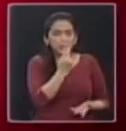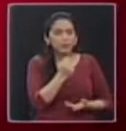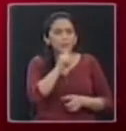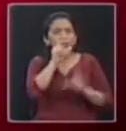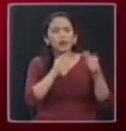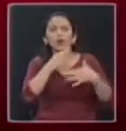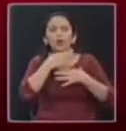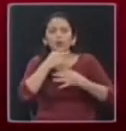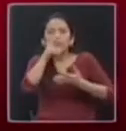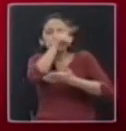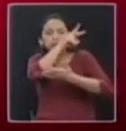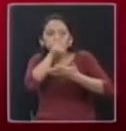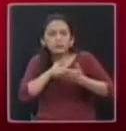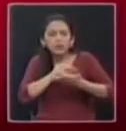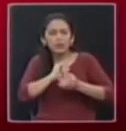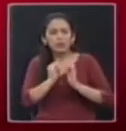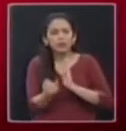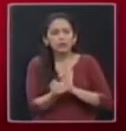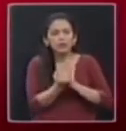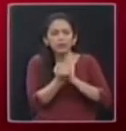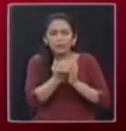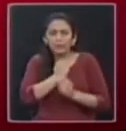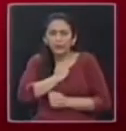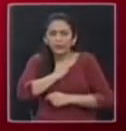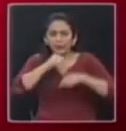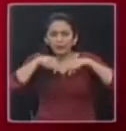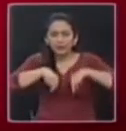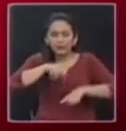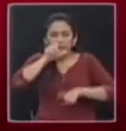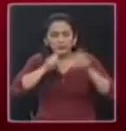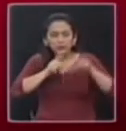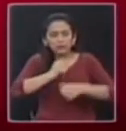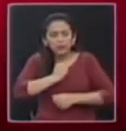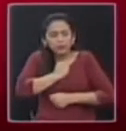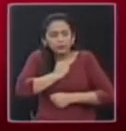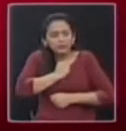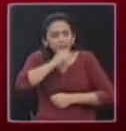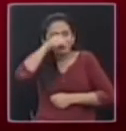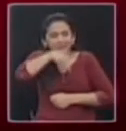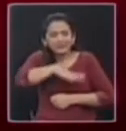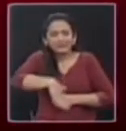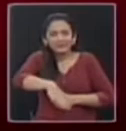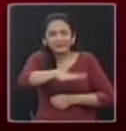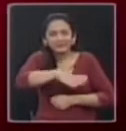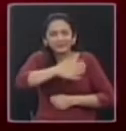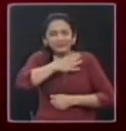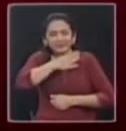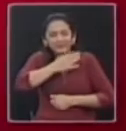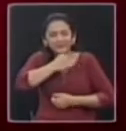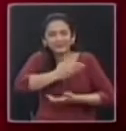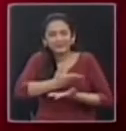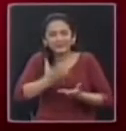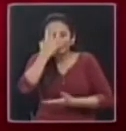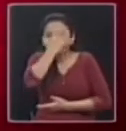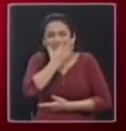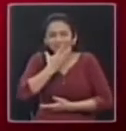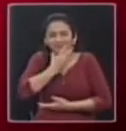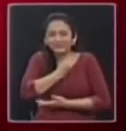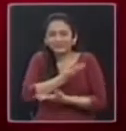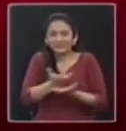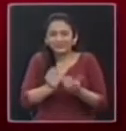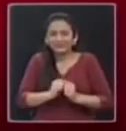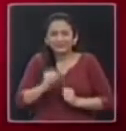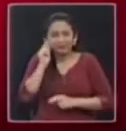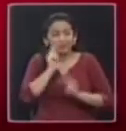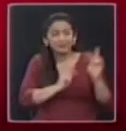y sobre todo crear identidad dentro del cantón, para que la gente se apropie y empiece también a querer a nuestro cantón, un cantón que es muy